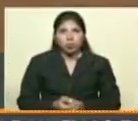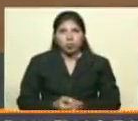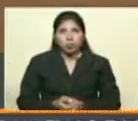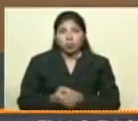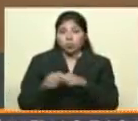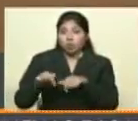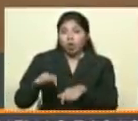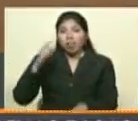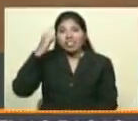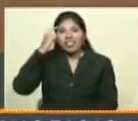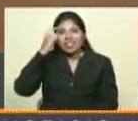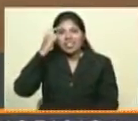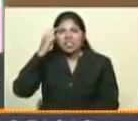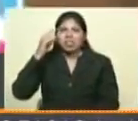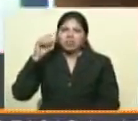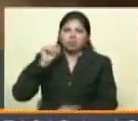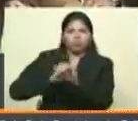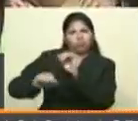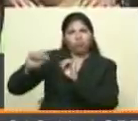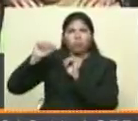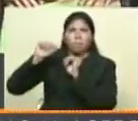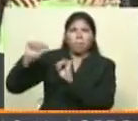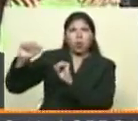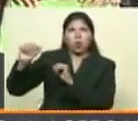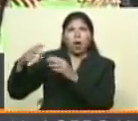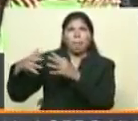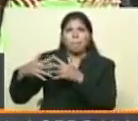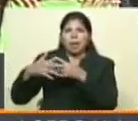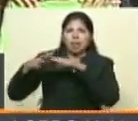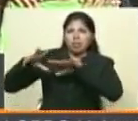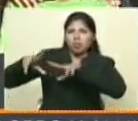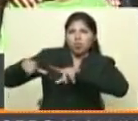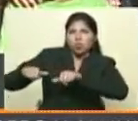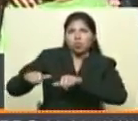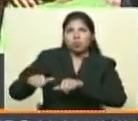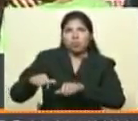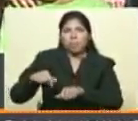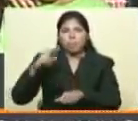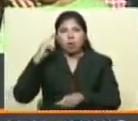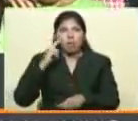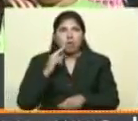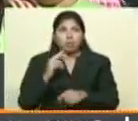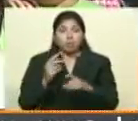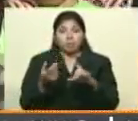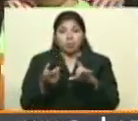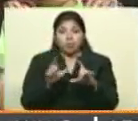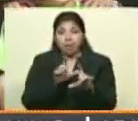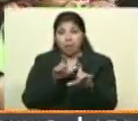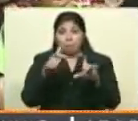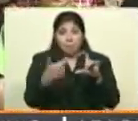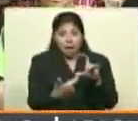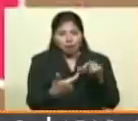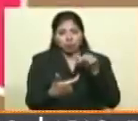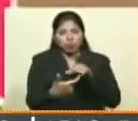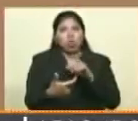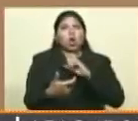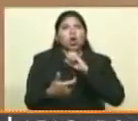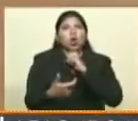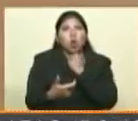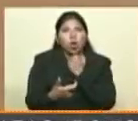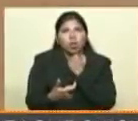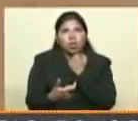del antiimperialismo bolivariano. En la parte trasera del carné está el código